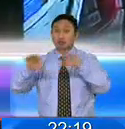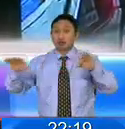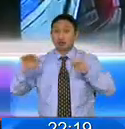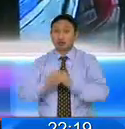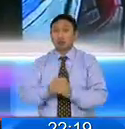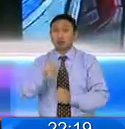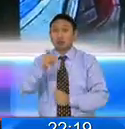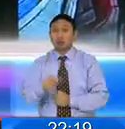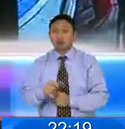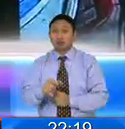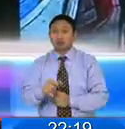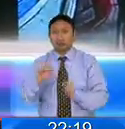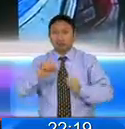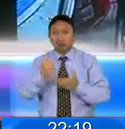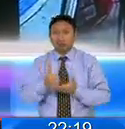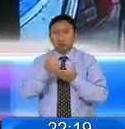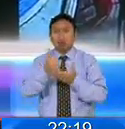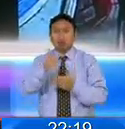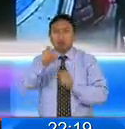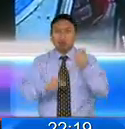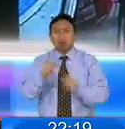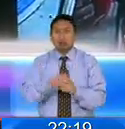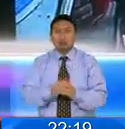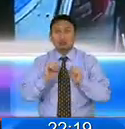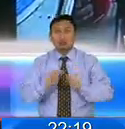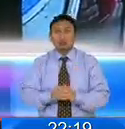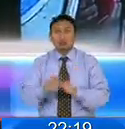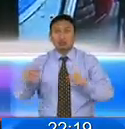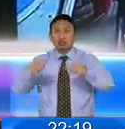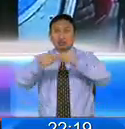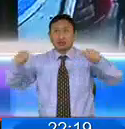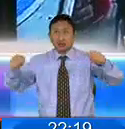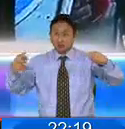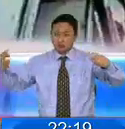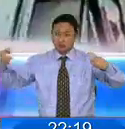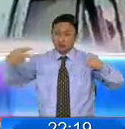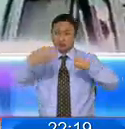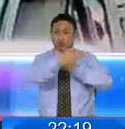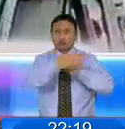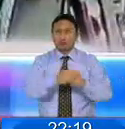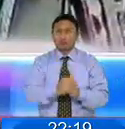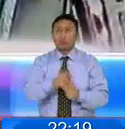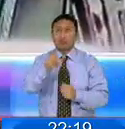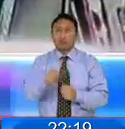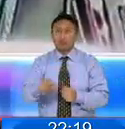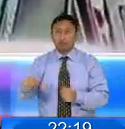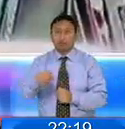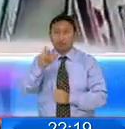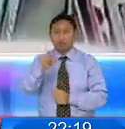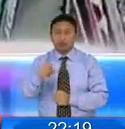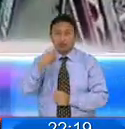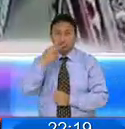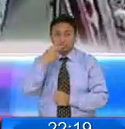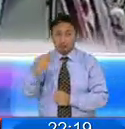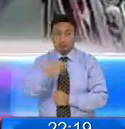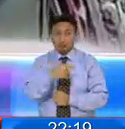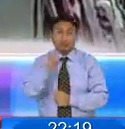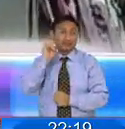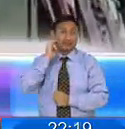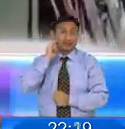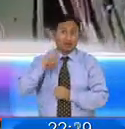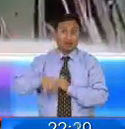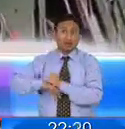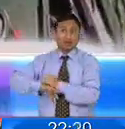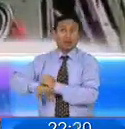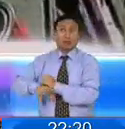con todas las ganas de atender a las clientas, procede a cortar sin imaginarse que todo se trataba de una coartada para robarle dinero